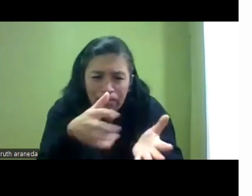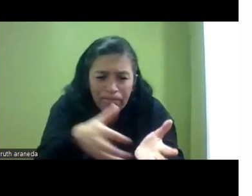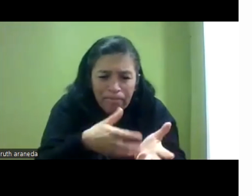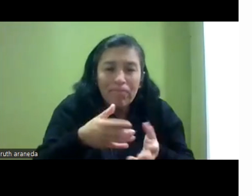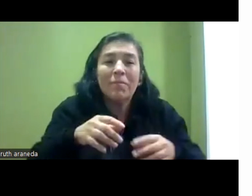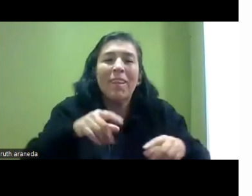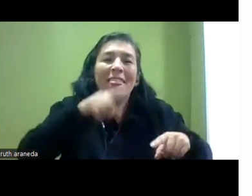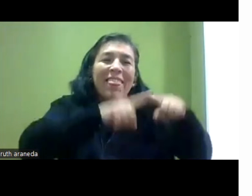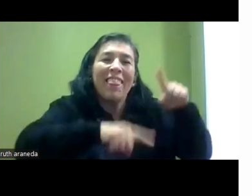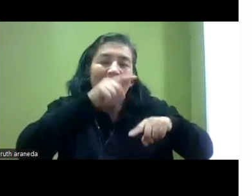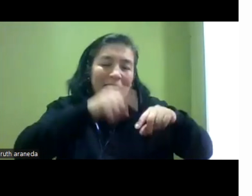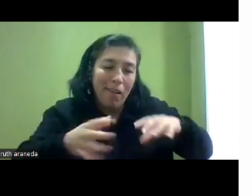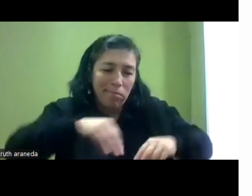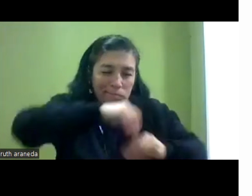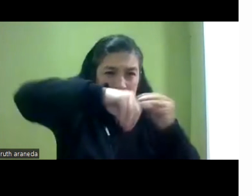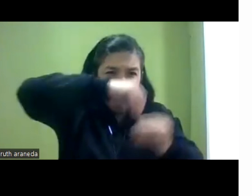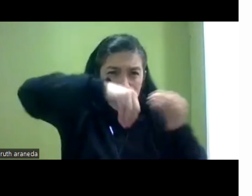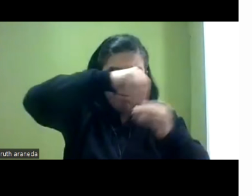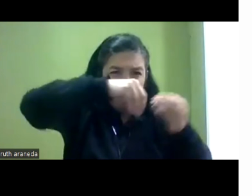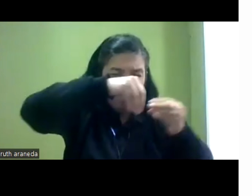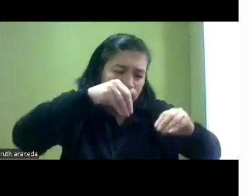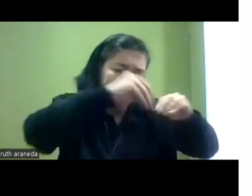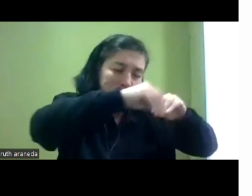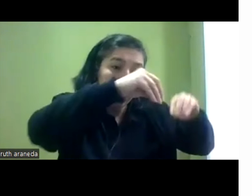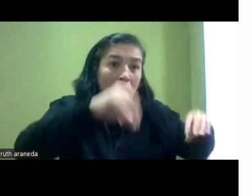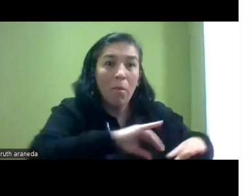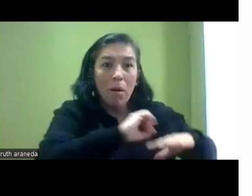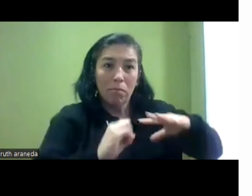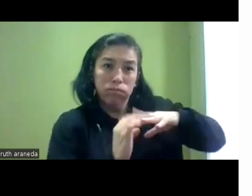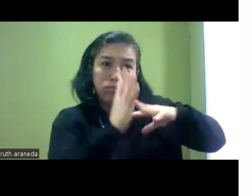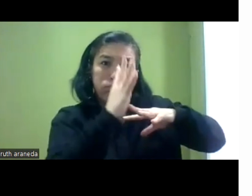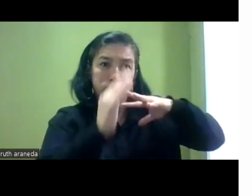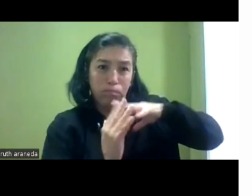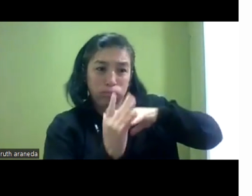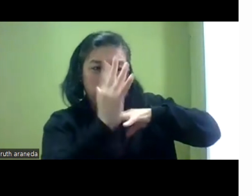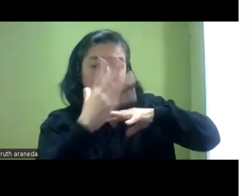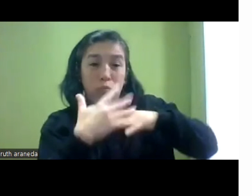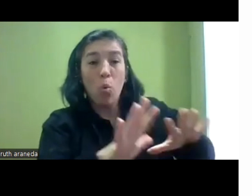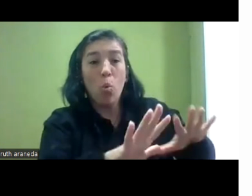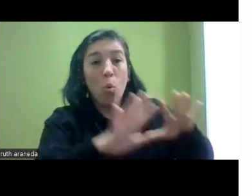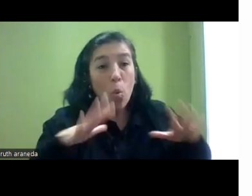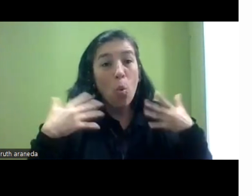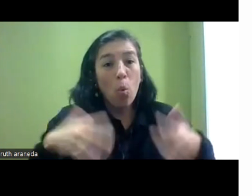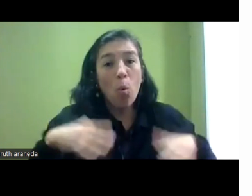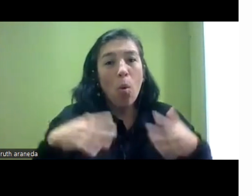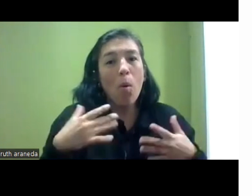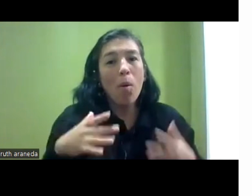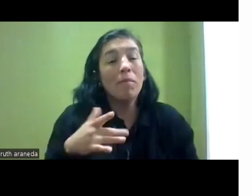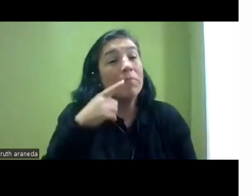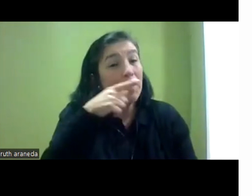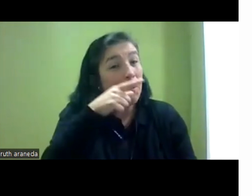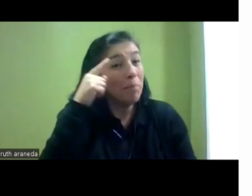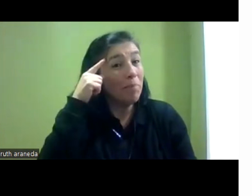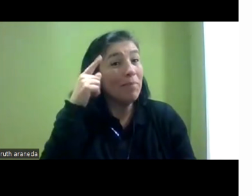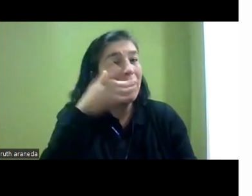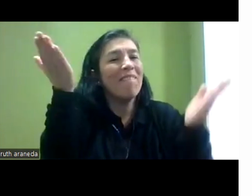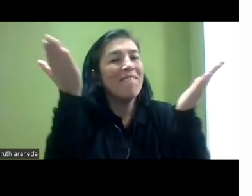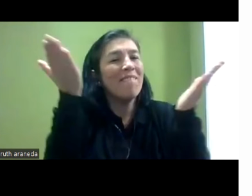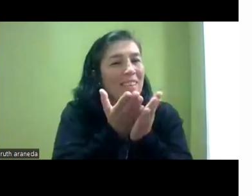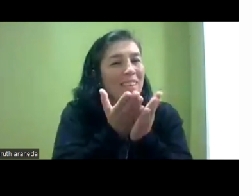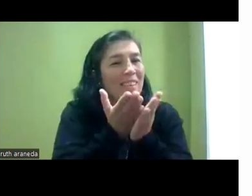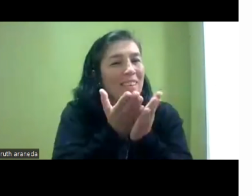logran cultivos muy eficientes. Todo esto pensando en los valles interiores. En